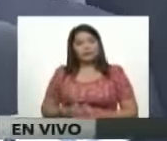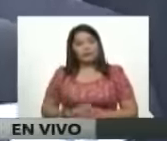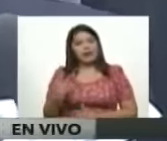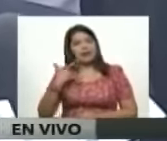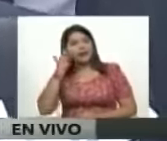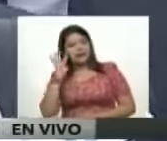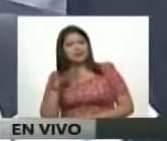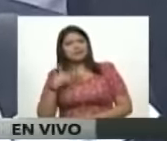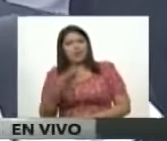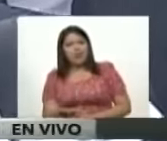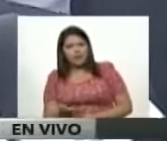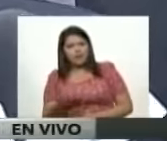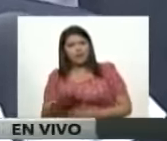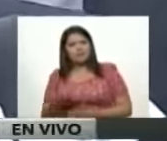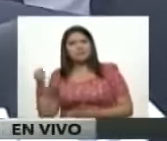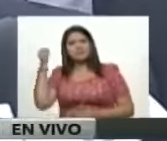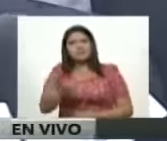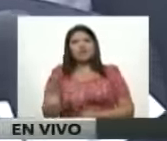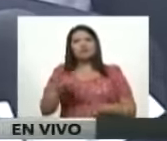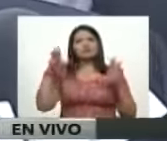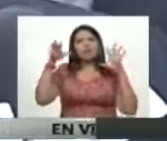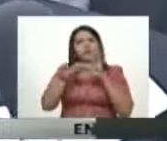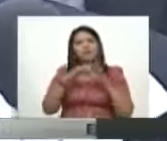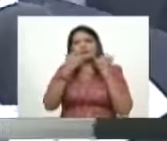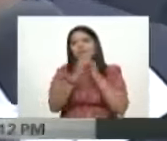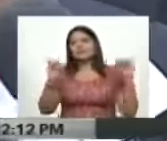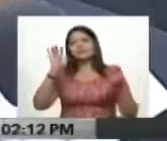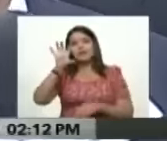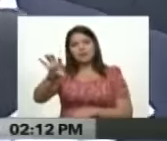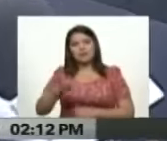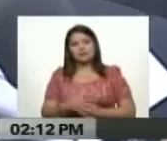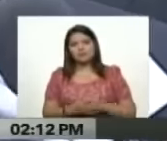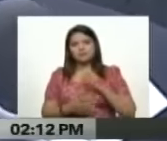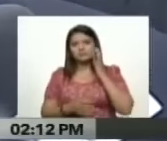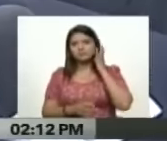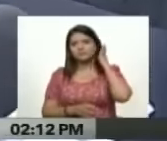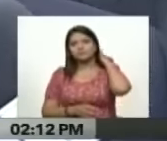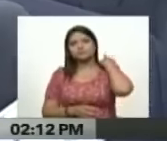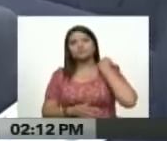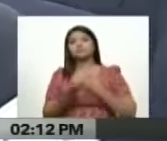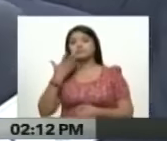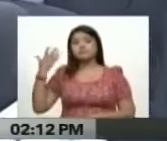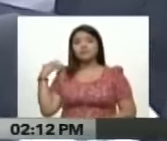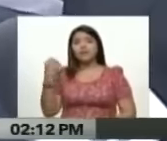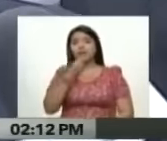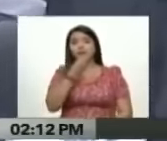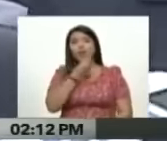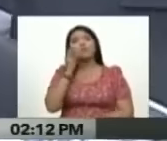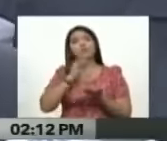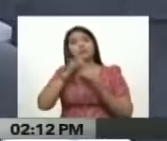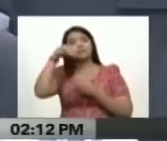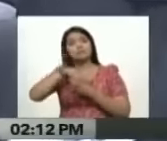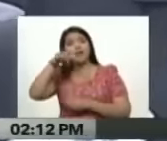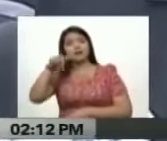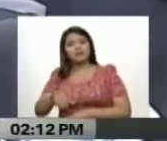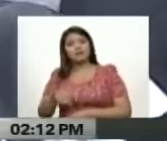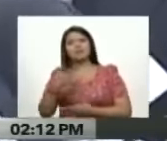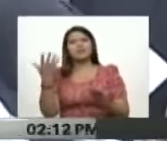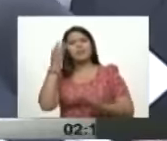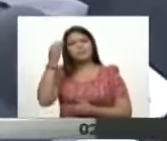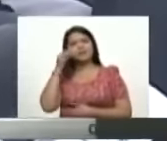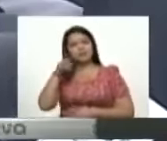que se puede empeñar la soberanía y la independencia de la patria. Diputado, luego de mucho tiempo, los periodistas vuelven a estar dentro del hemiciclo. ¿Qué lectura le da a